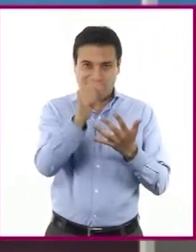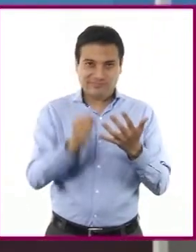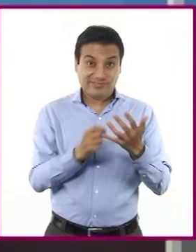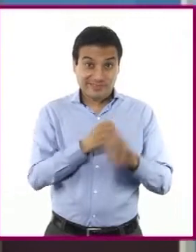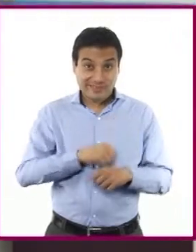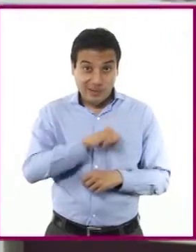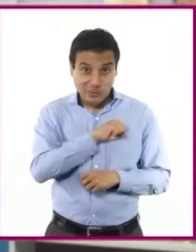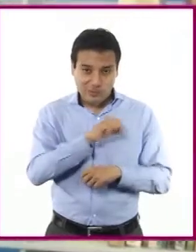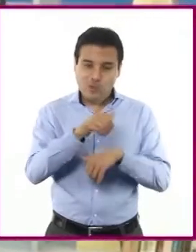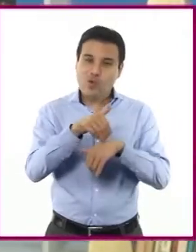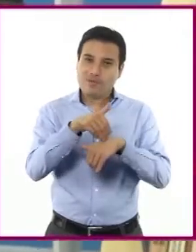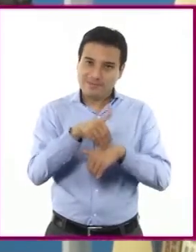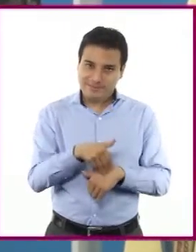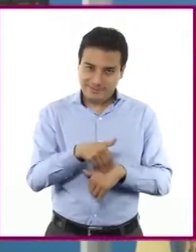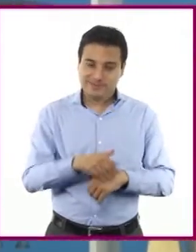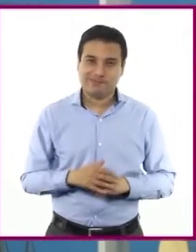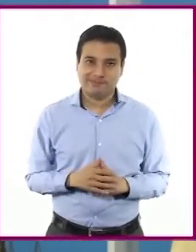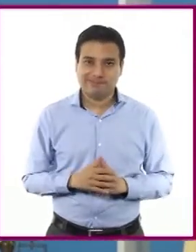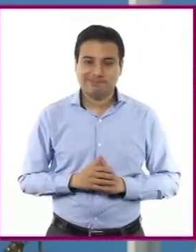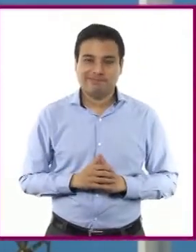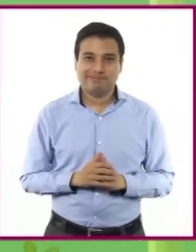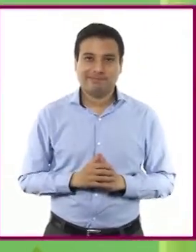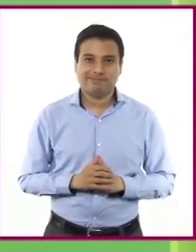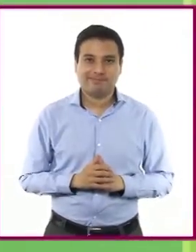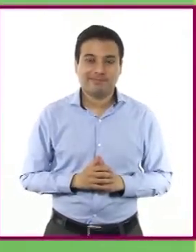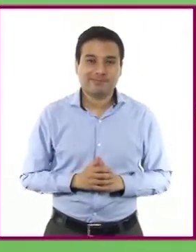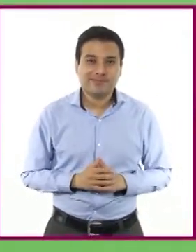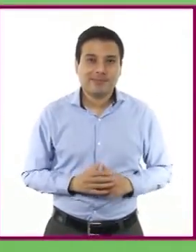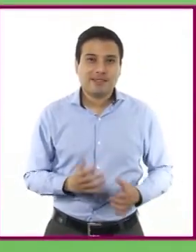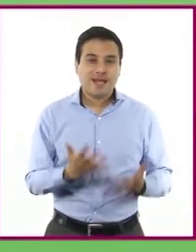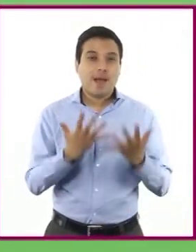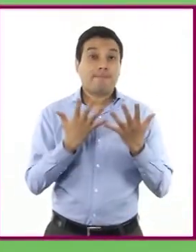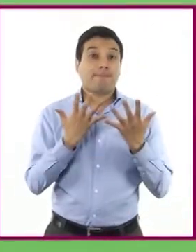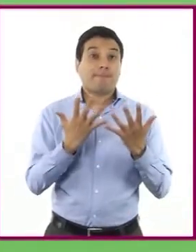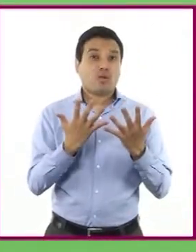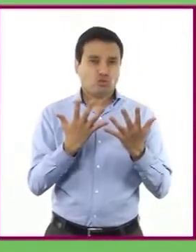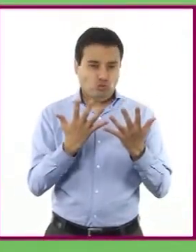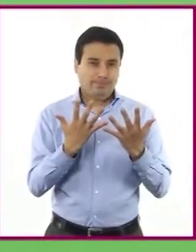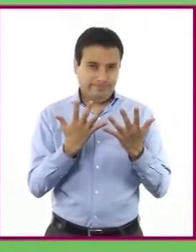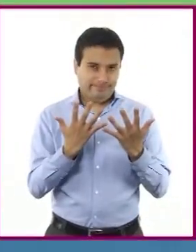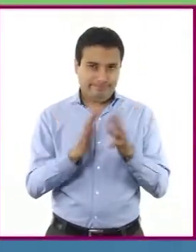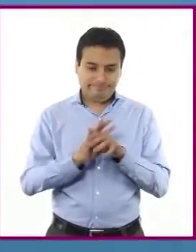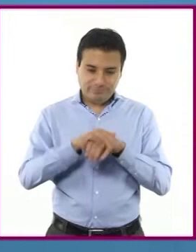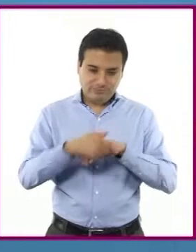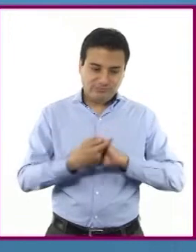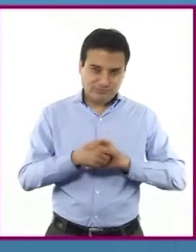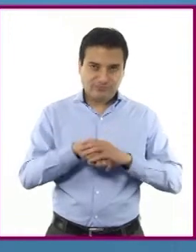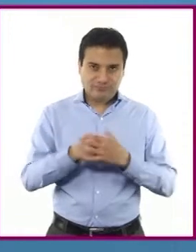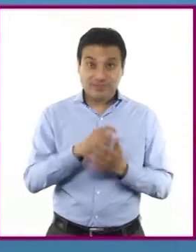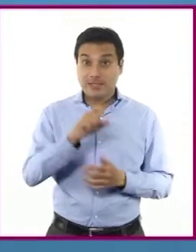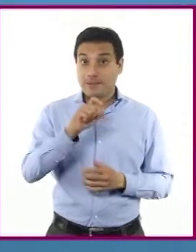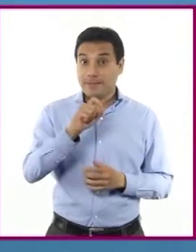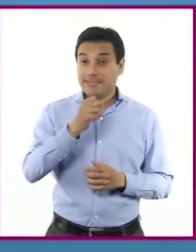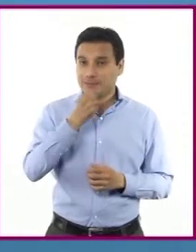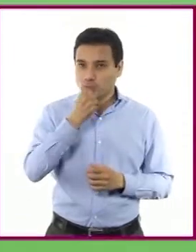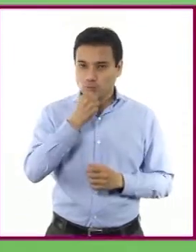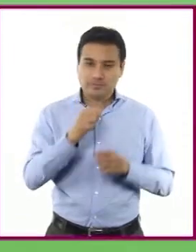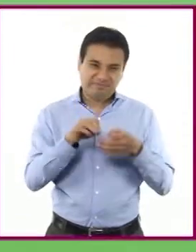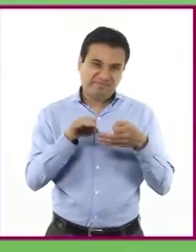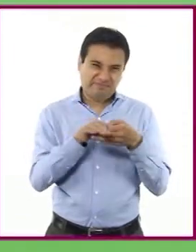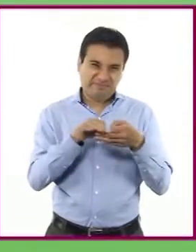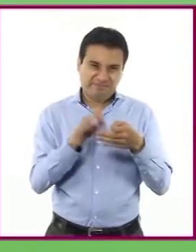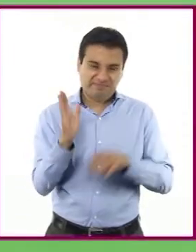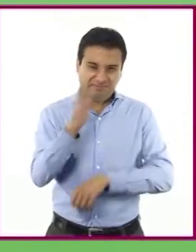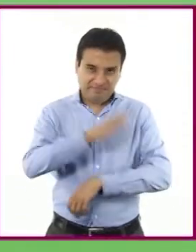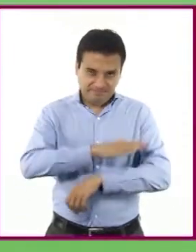se han implementado durante la pandemia. Lavarse las manos, por lo menos durante 20 segundos, varias veces al día. Usar